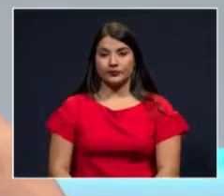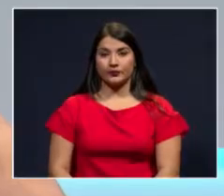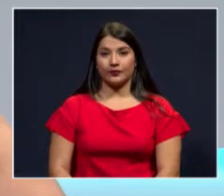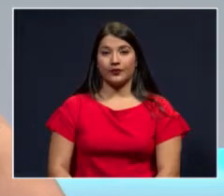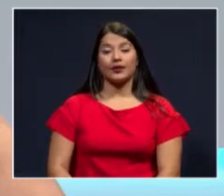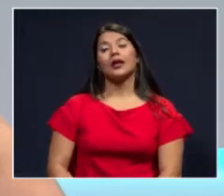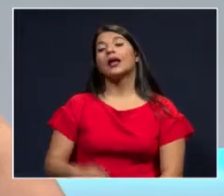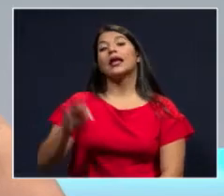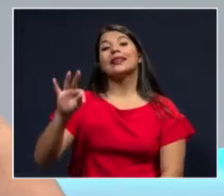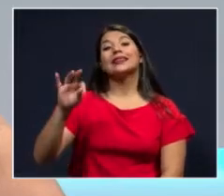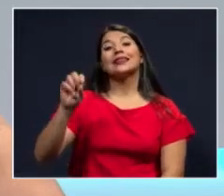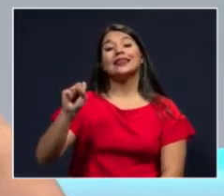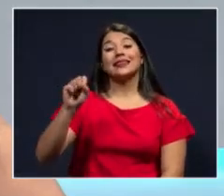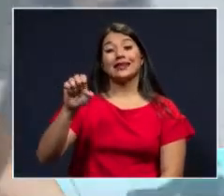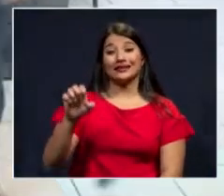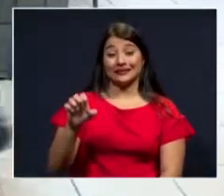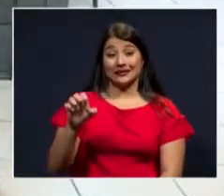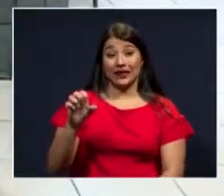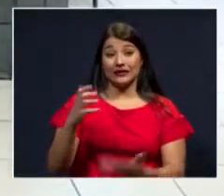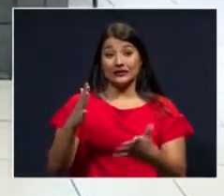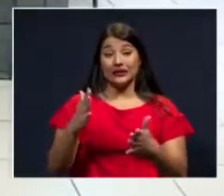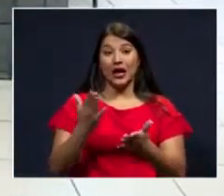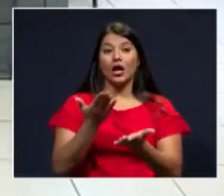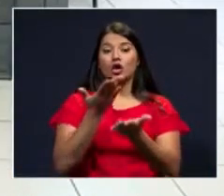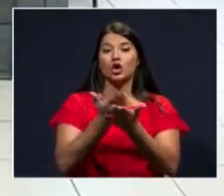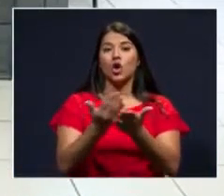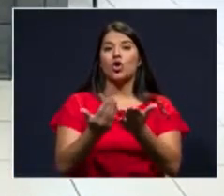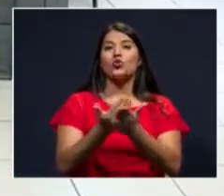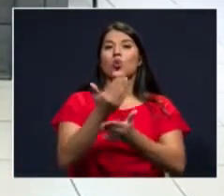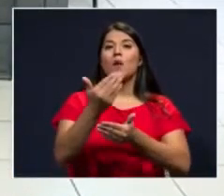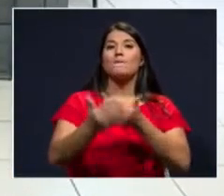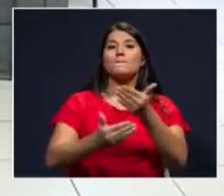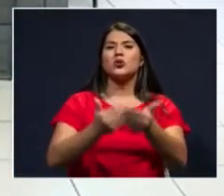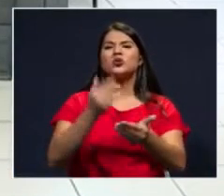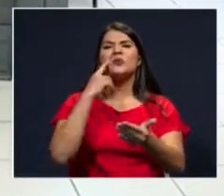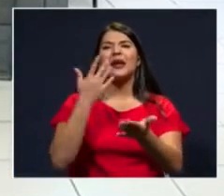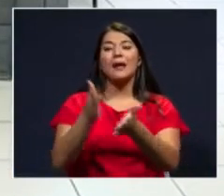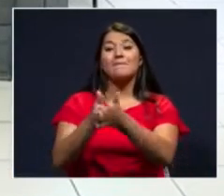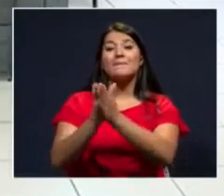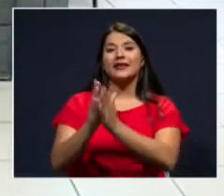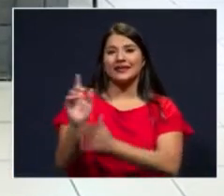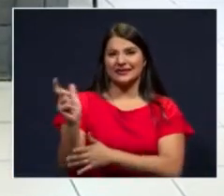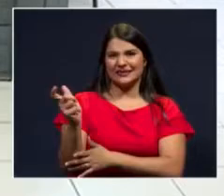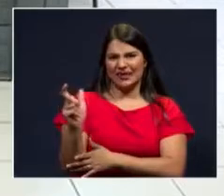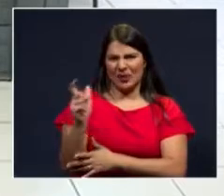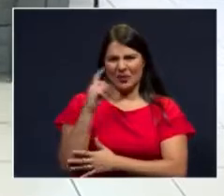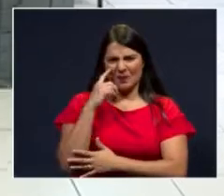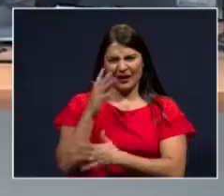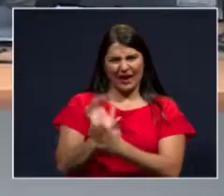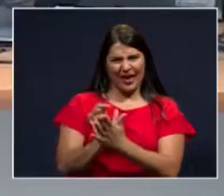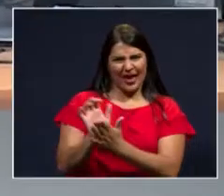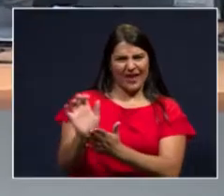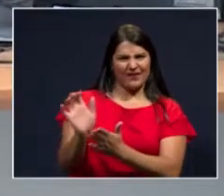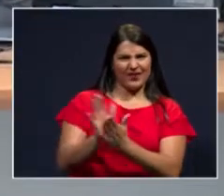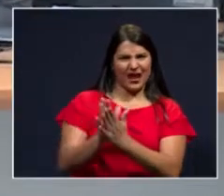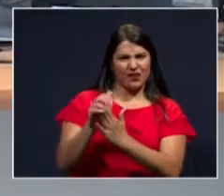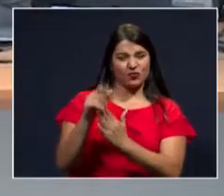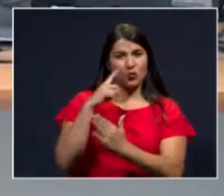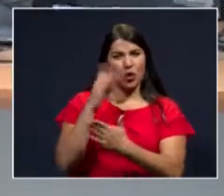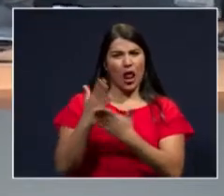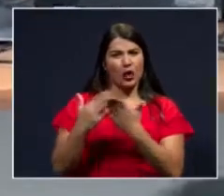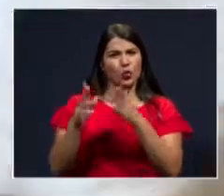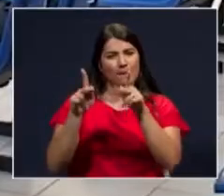El Tribunal Supremo de Elecciones habilitó un nuevo protocolo para la solicitud de cédulas y así evitar los abusos de algunas personas que